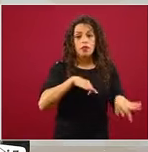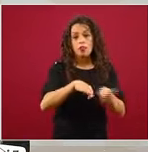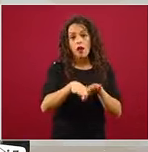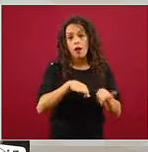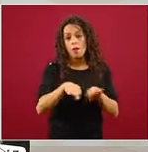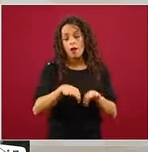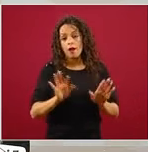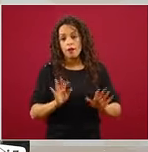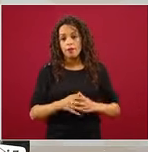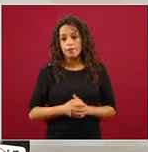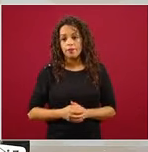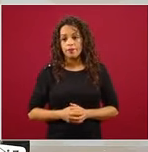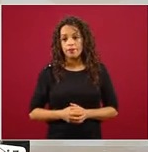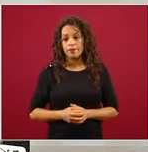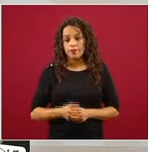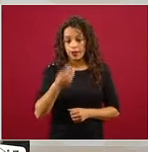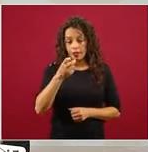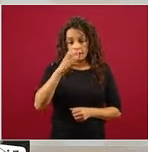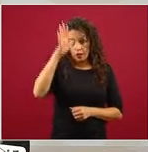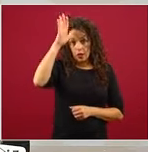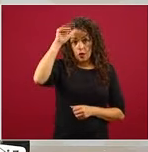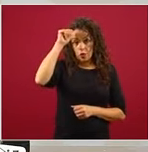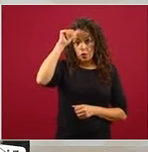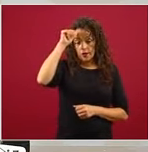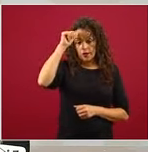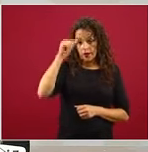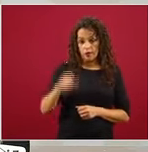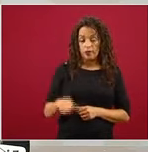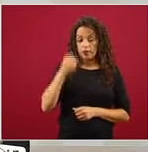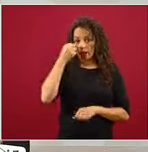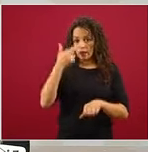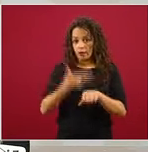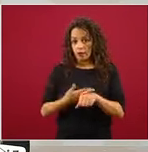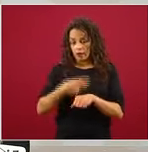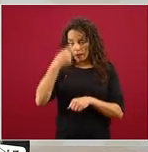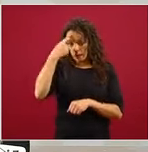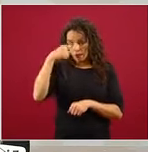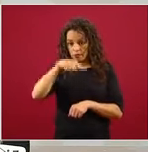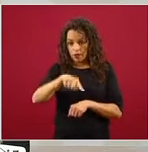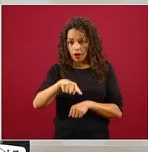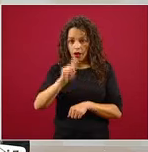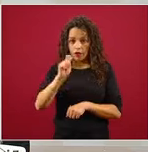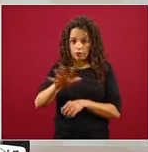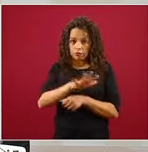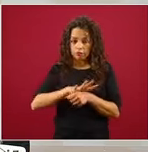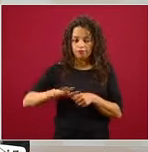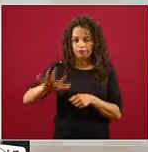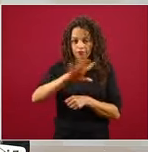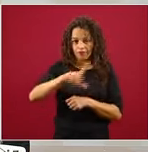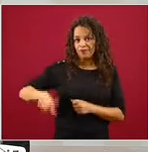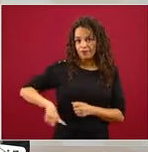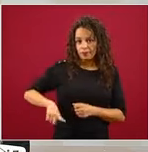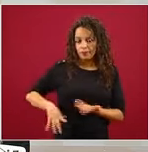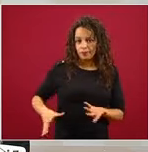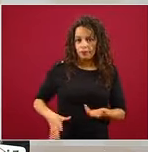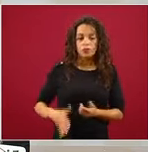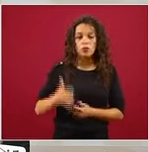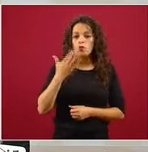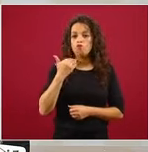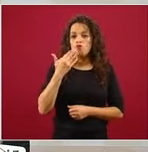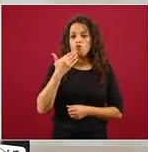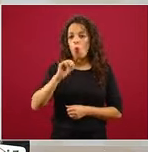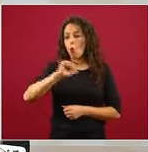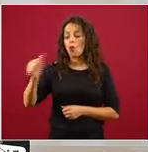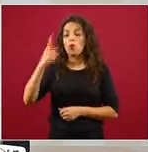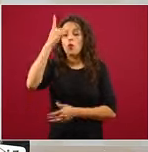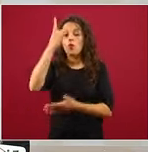El acuerdo de la Secretaría de la Función Pública, hasta donde llega mi entendimiento, no incluye a los otros poderes de la Unión, es para la Administración